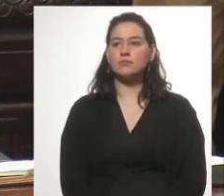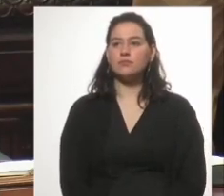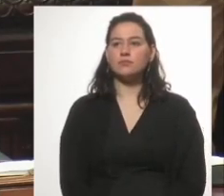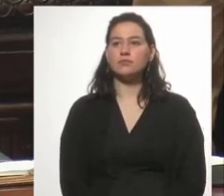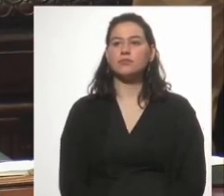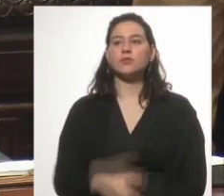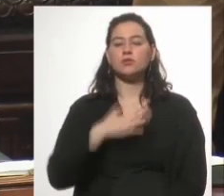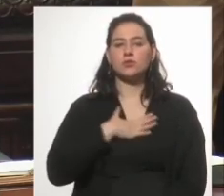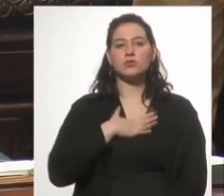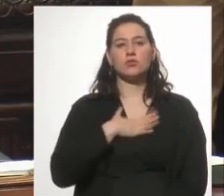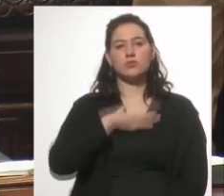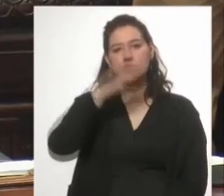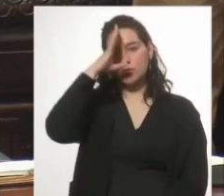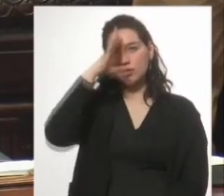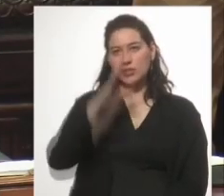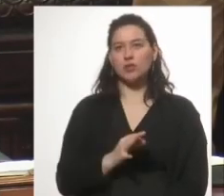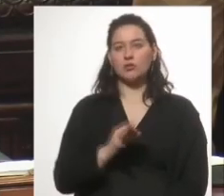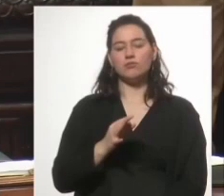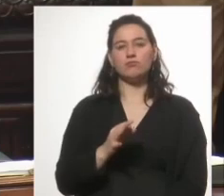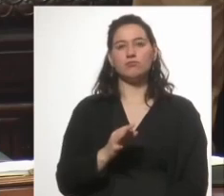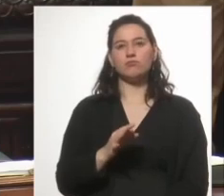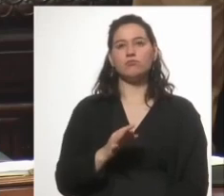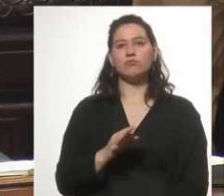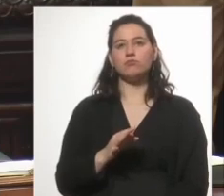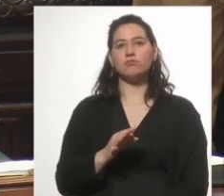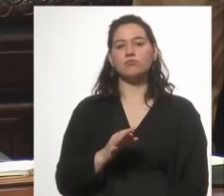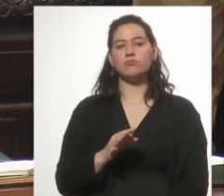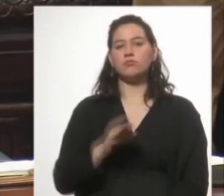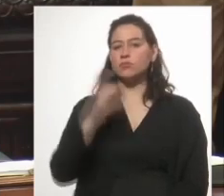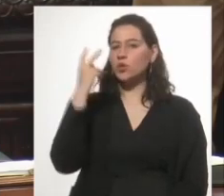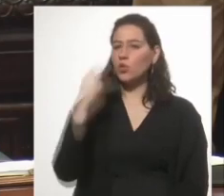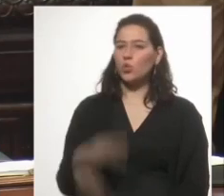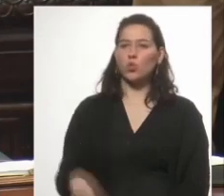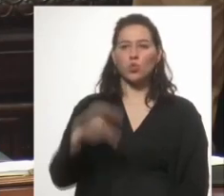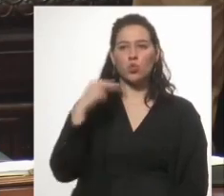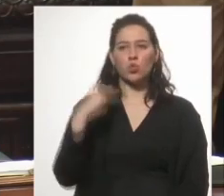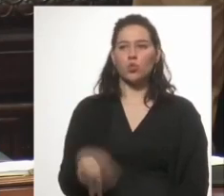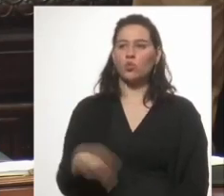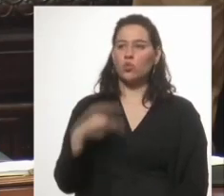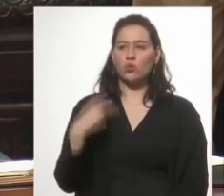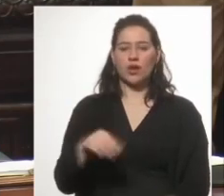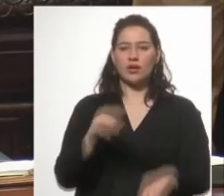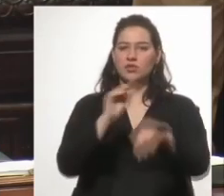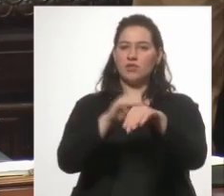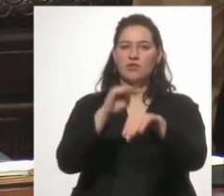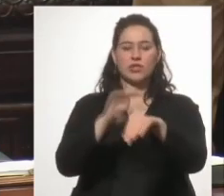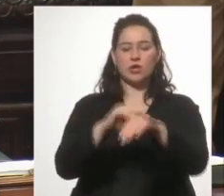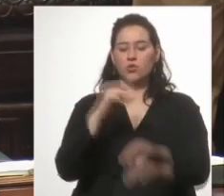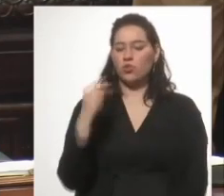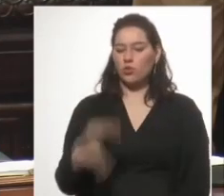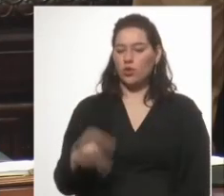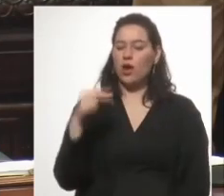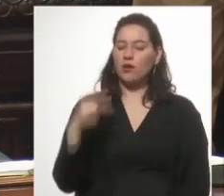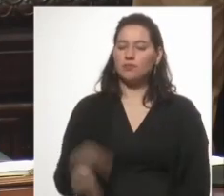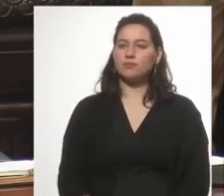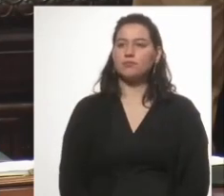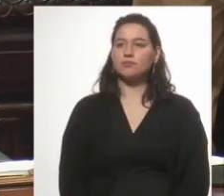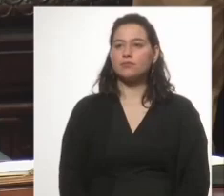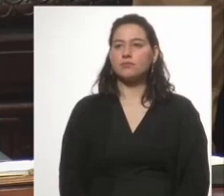Yo tengo la convicción, como dije, de que nunca se iba a comunicar.